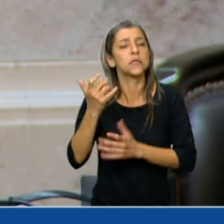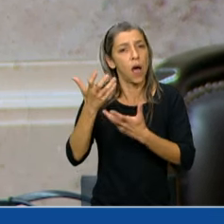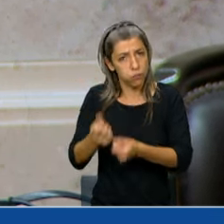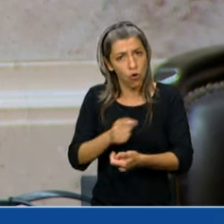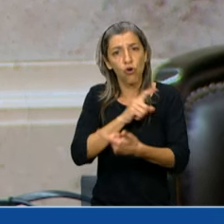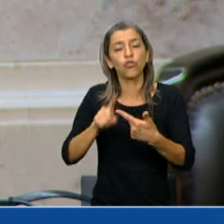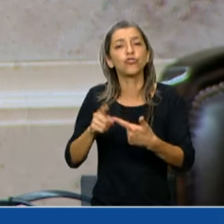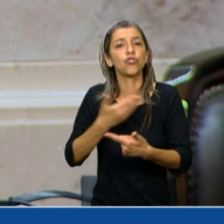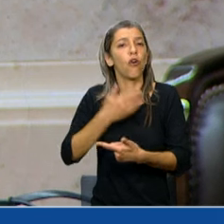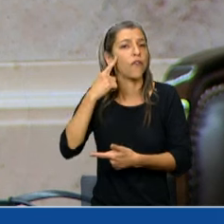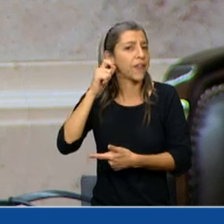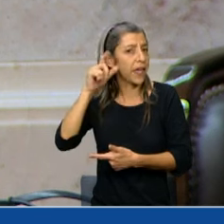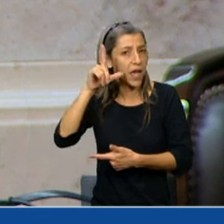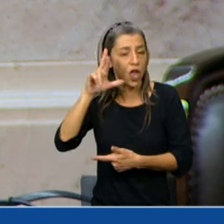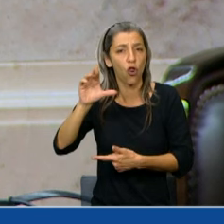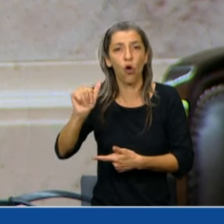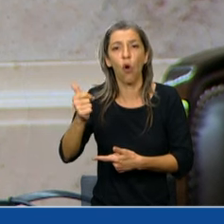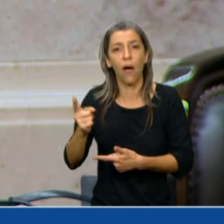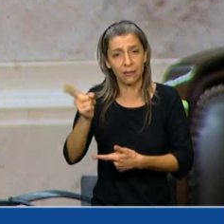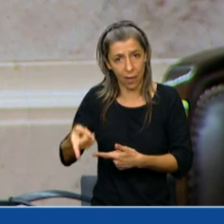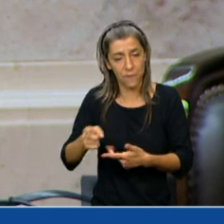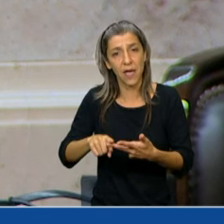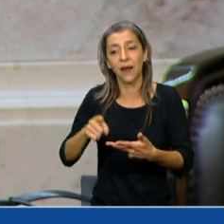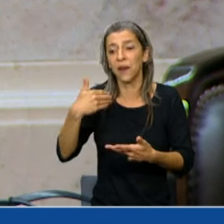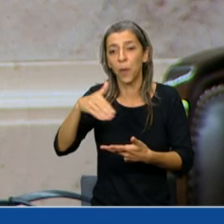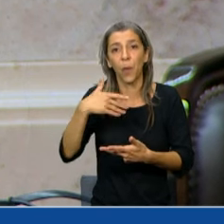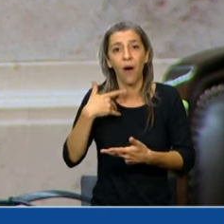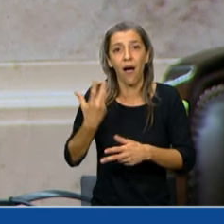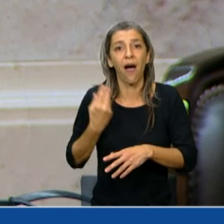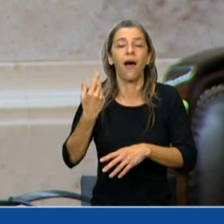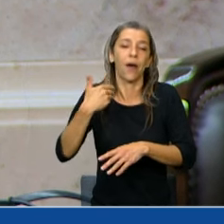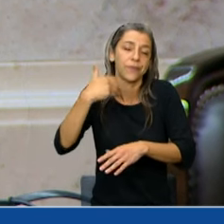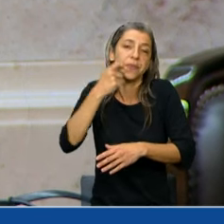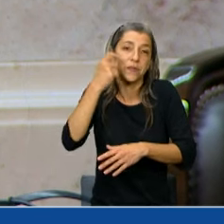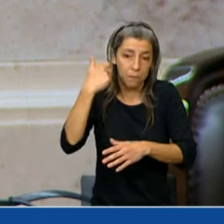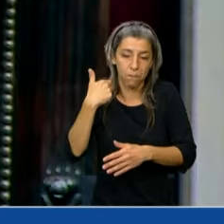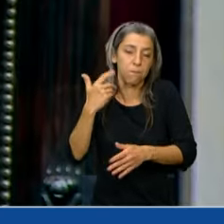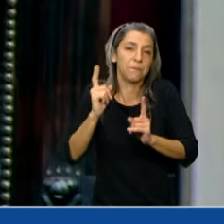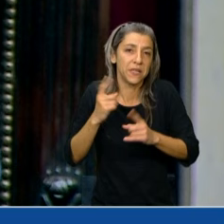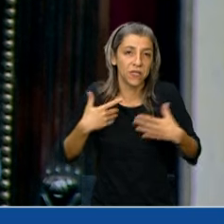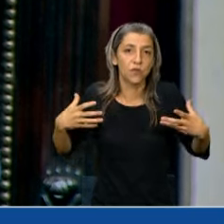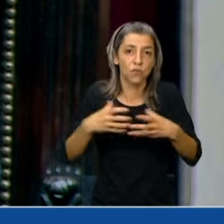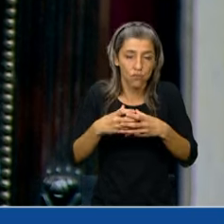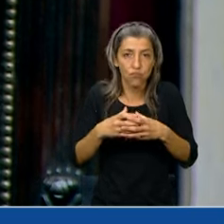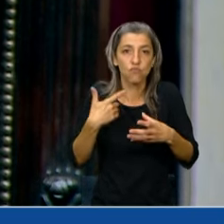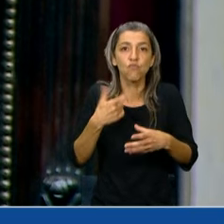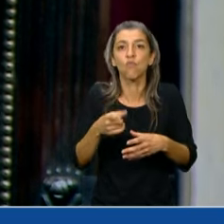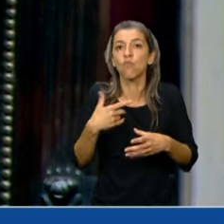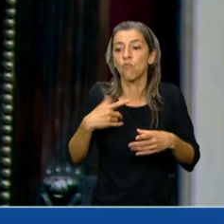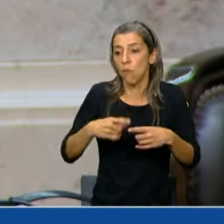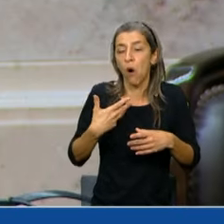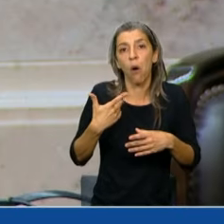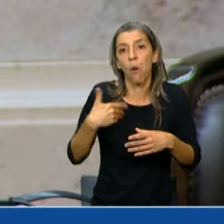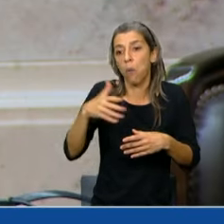Figueroa y también tiene el apoyo de Quien fuera candidato a gobernador por Unión de la patria Ramón Figueroa está